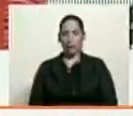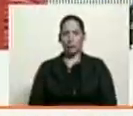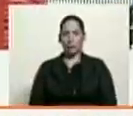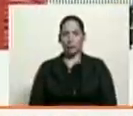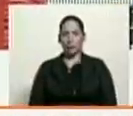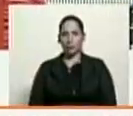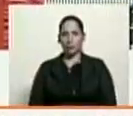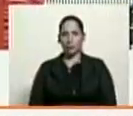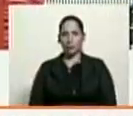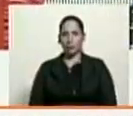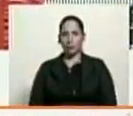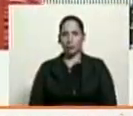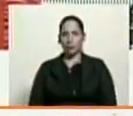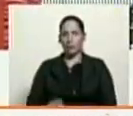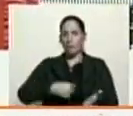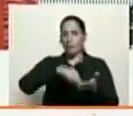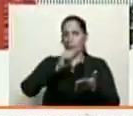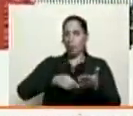firmó el acta en contra.